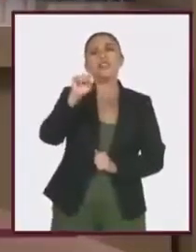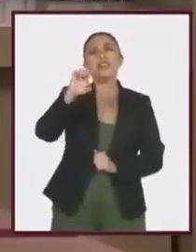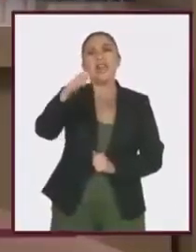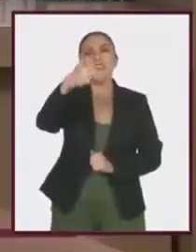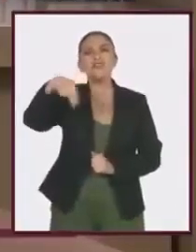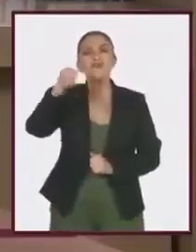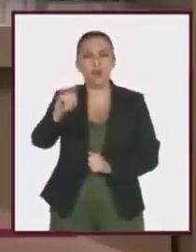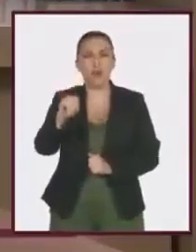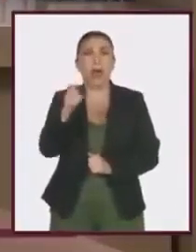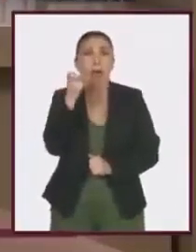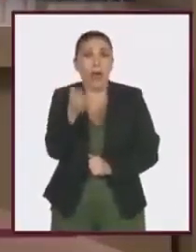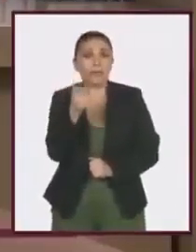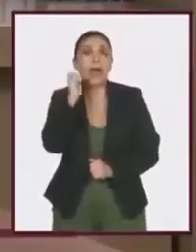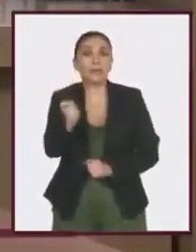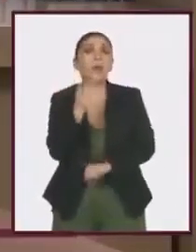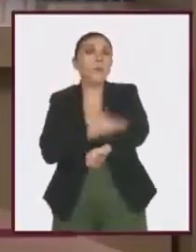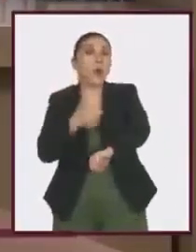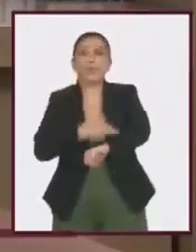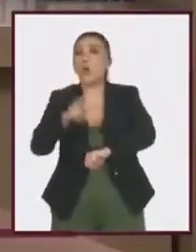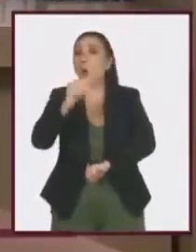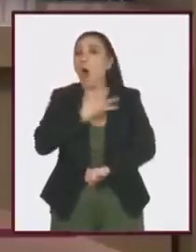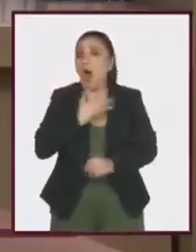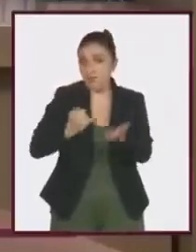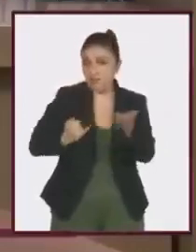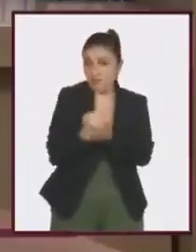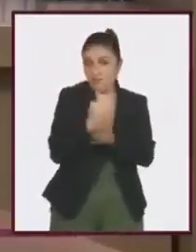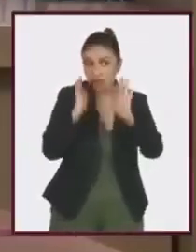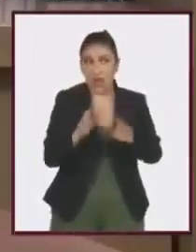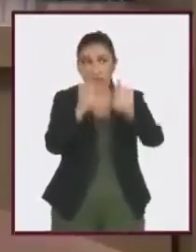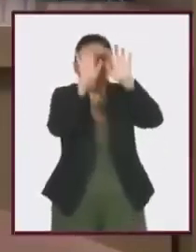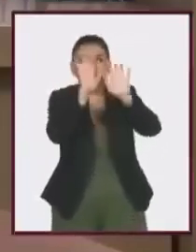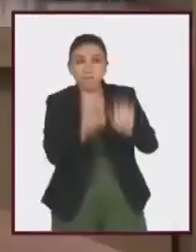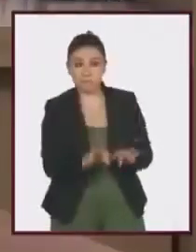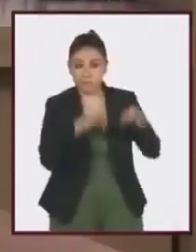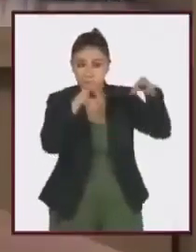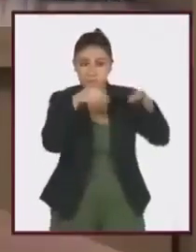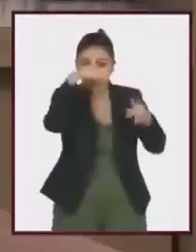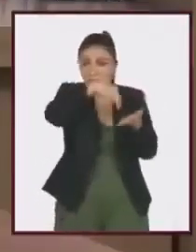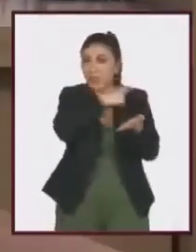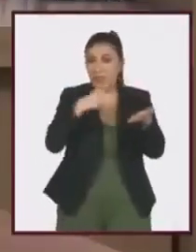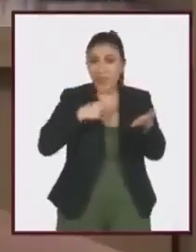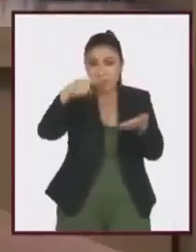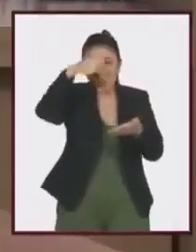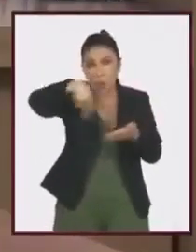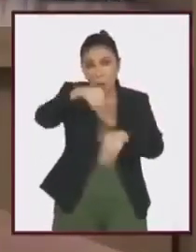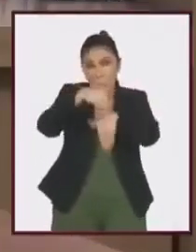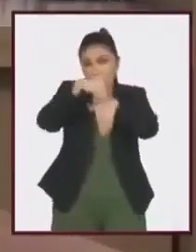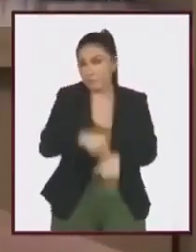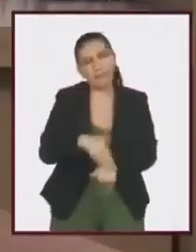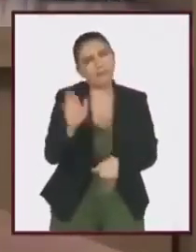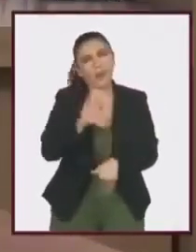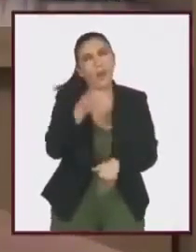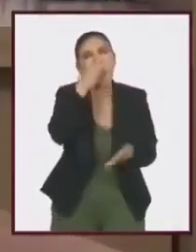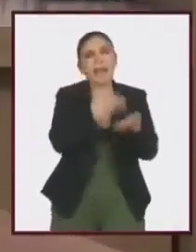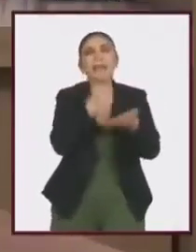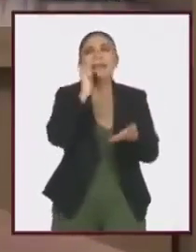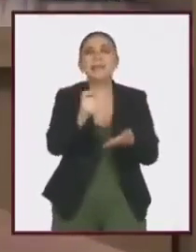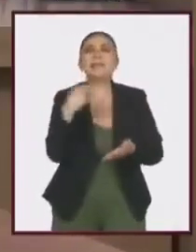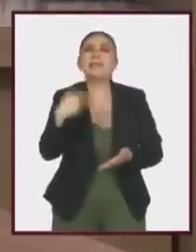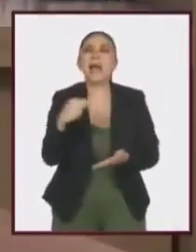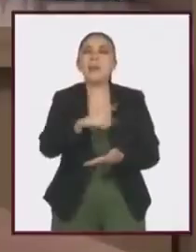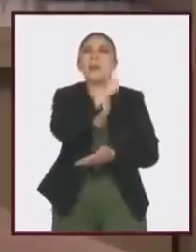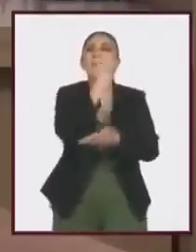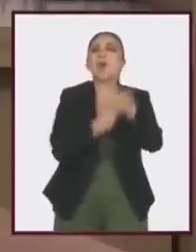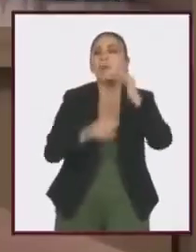un documento específico que haya que construir. El documento que hay que construir se denomina programa analítico, pero